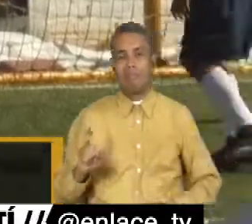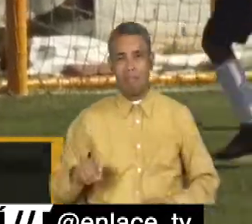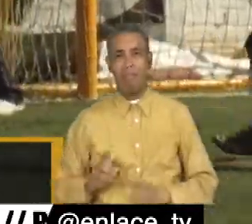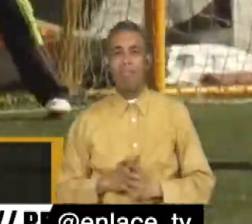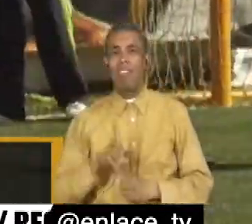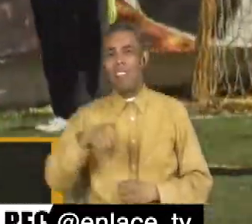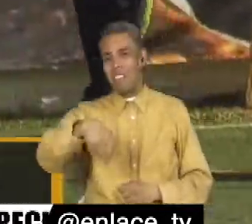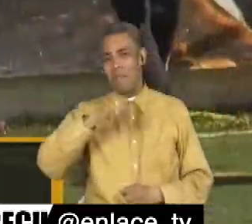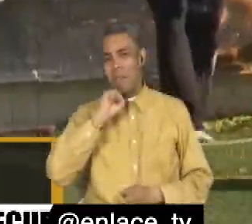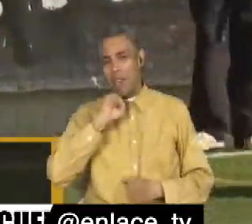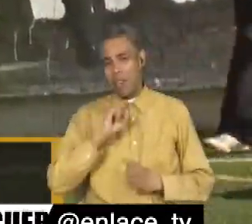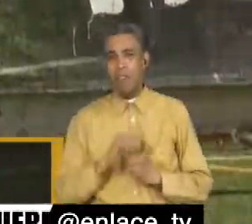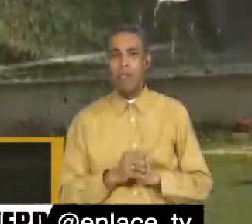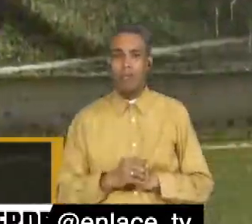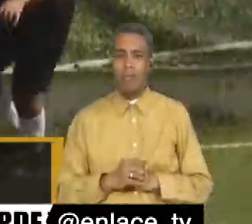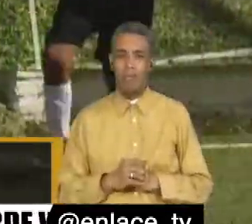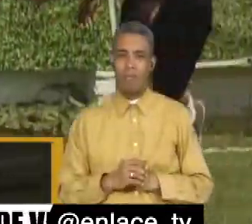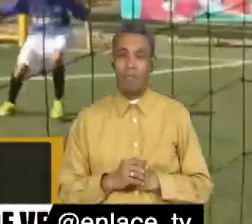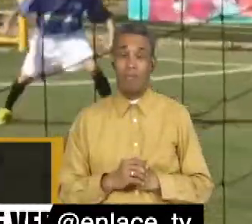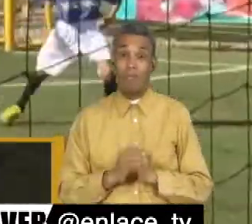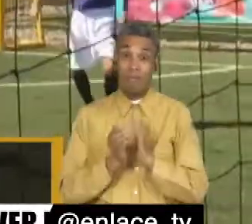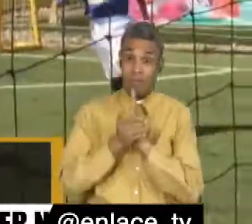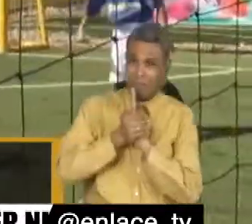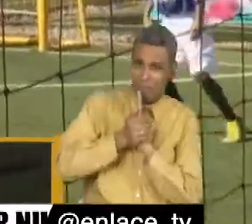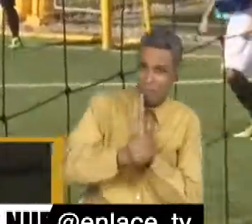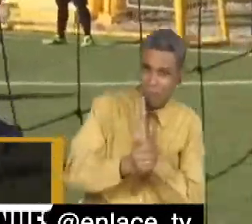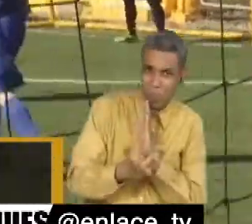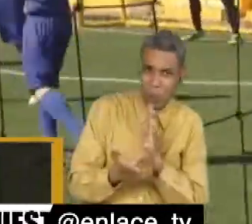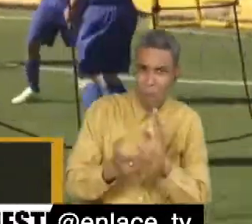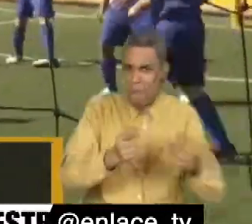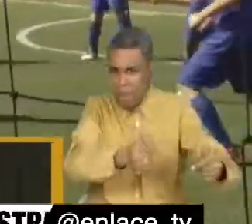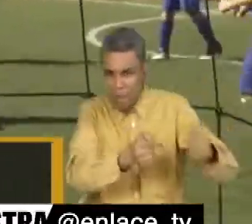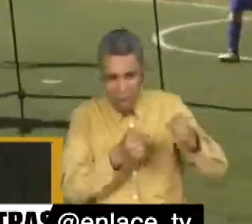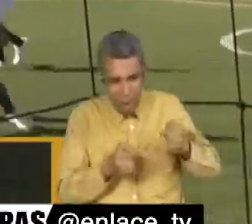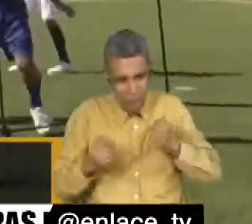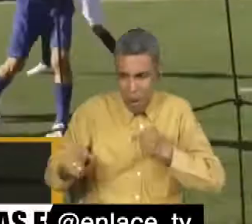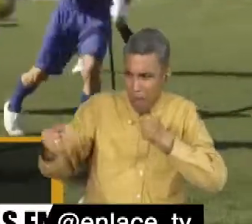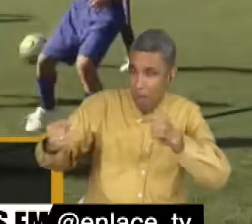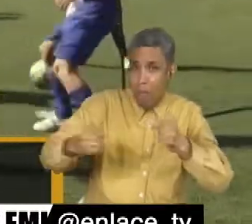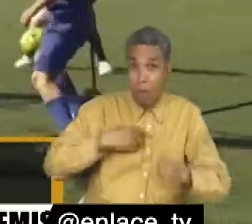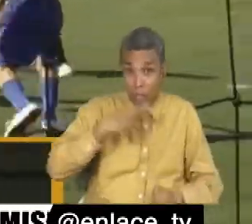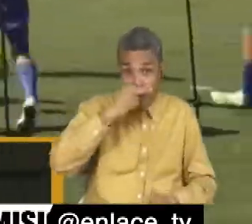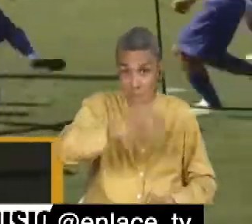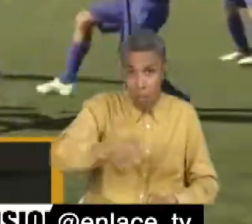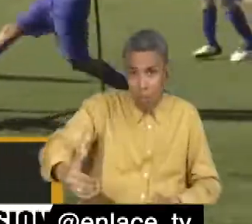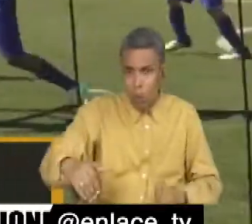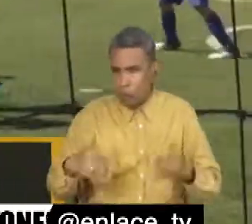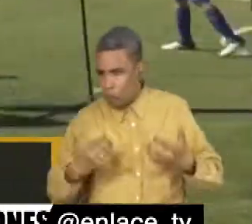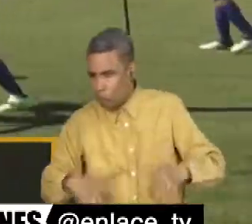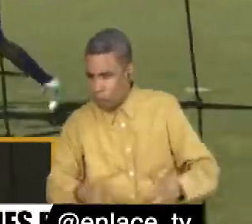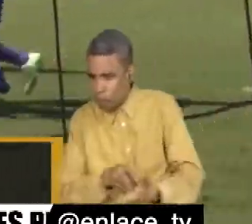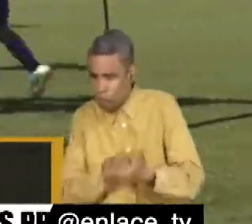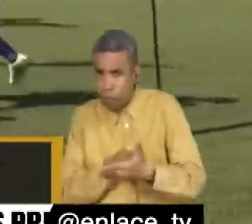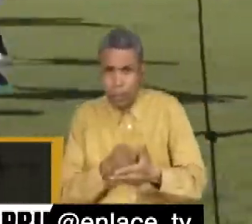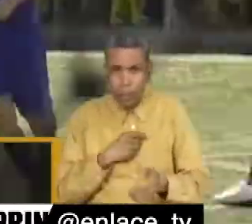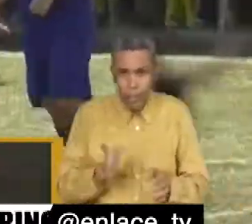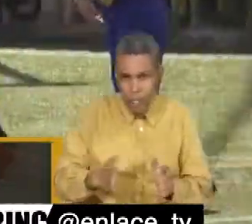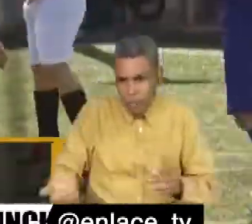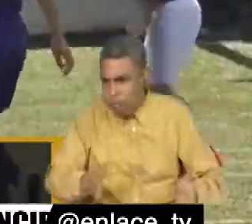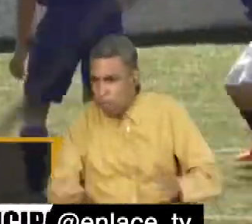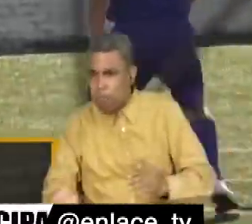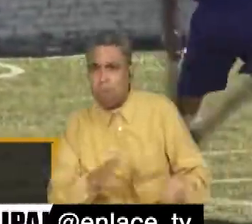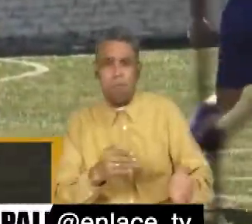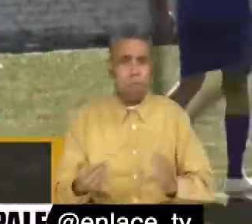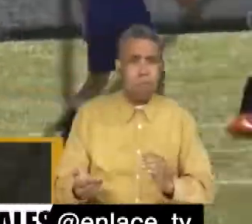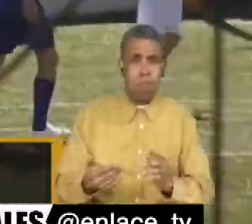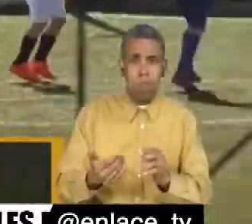Bermeja. Parte competitiva en este torneo es excelente, se ven niños con buen trabajo, se ven niños que se